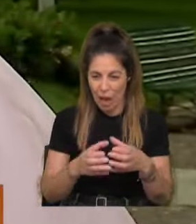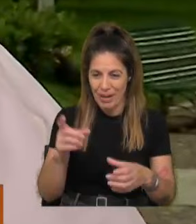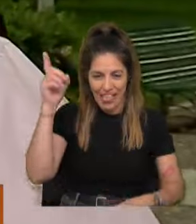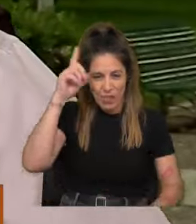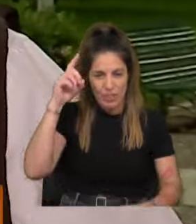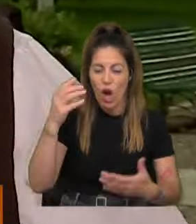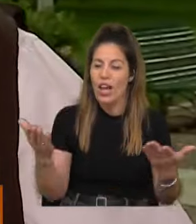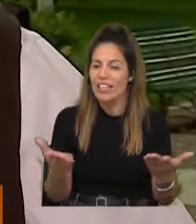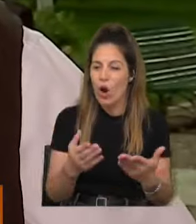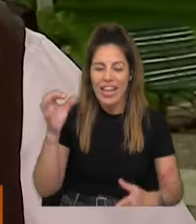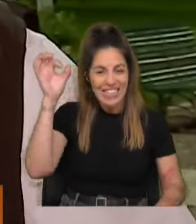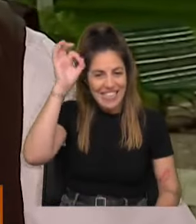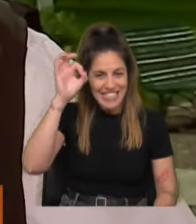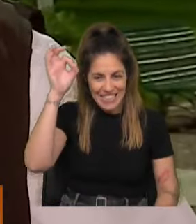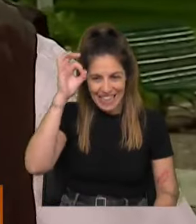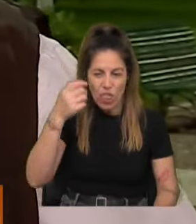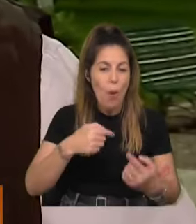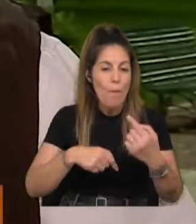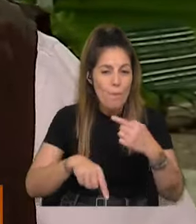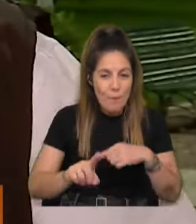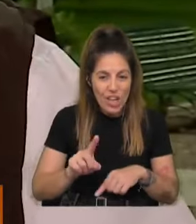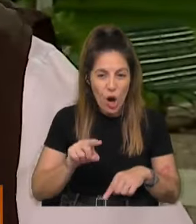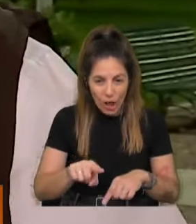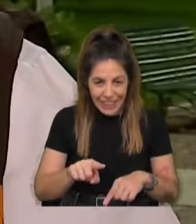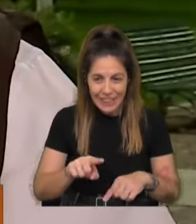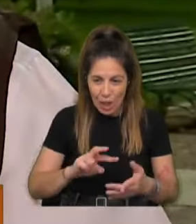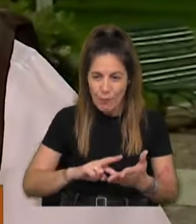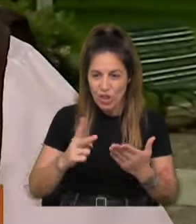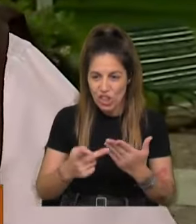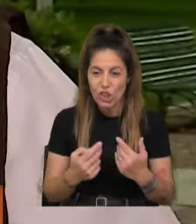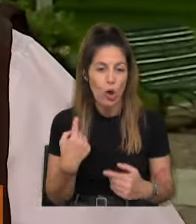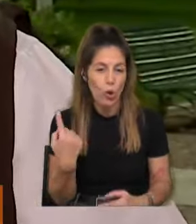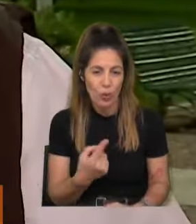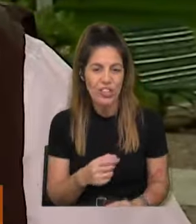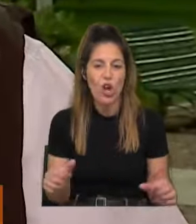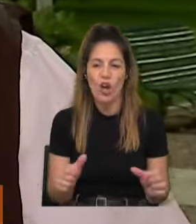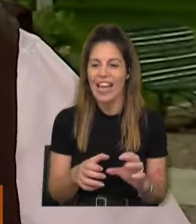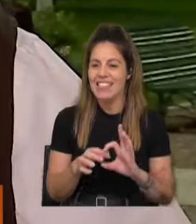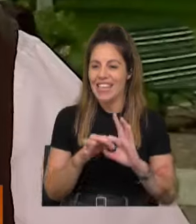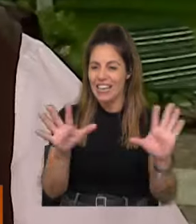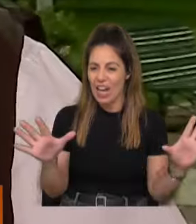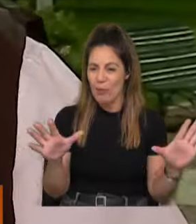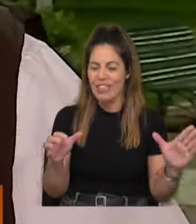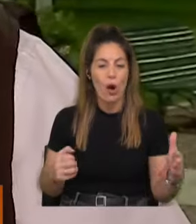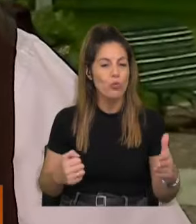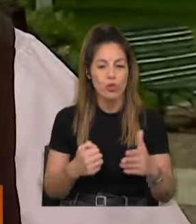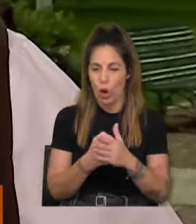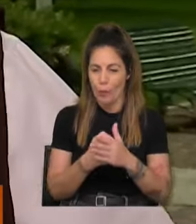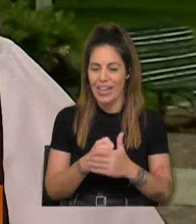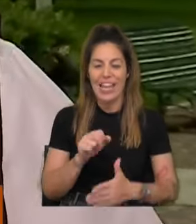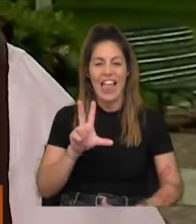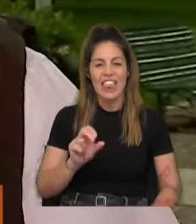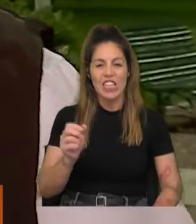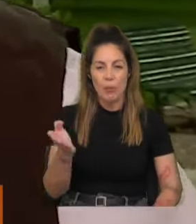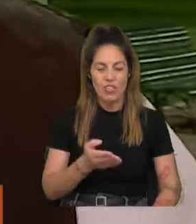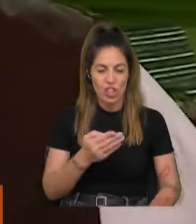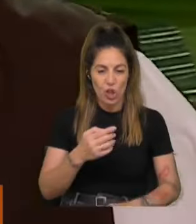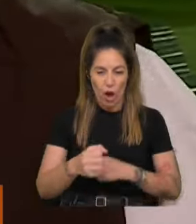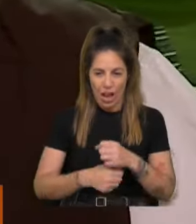ahora está en el senado pero esta iniciativa nuestra lo que hace es dejar claramente un tup la usura de 30%